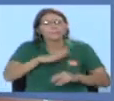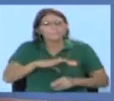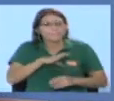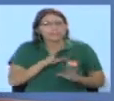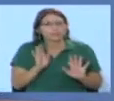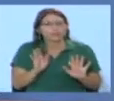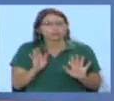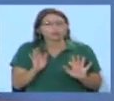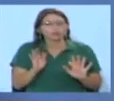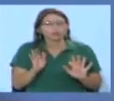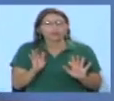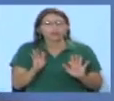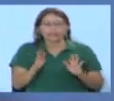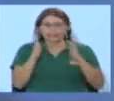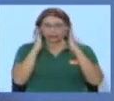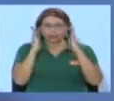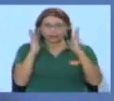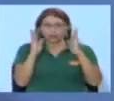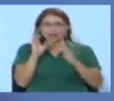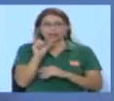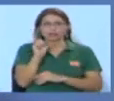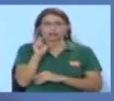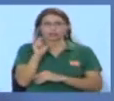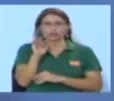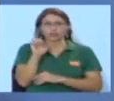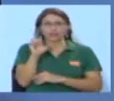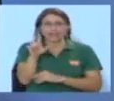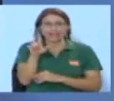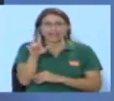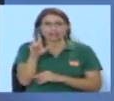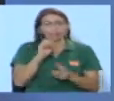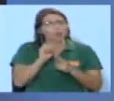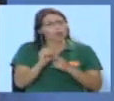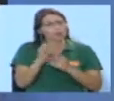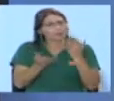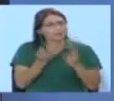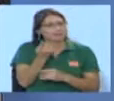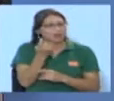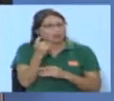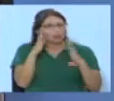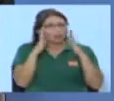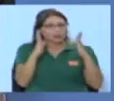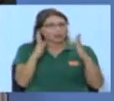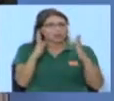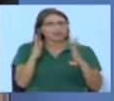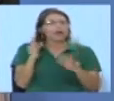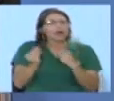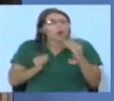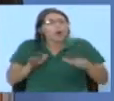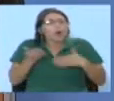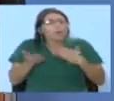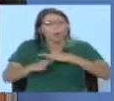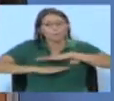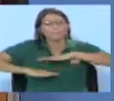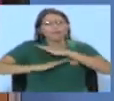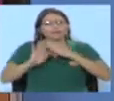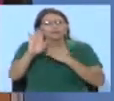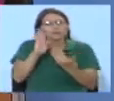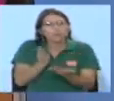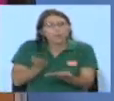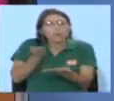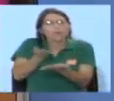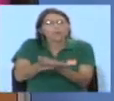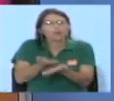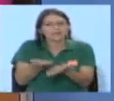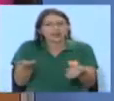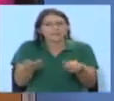que tomó en cuenta entonces la SUTEL o que no tomó en cuenta de pronto para sustentar su propuesta. Hay un otro dato